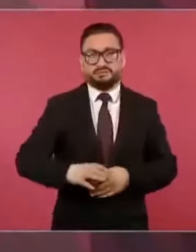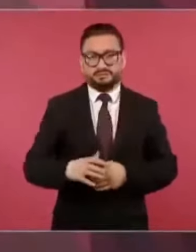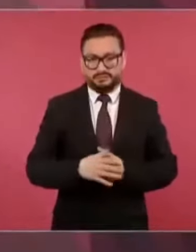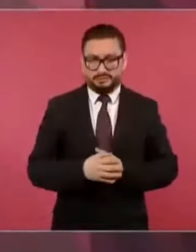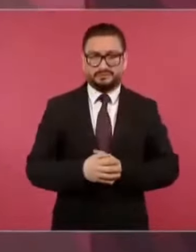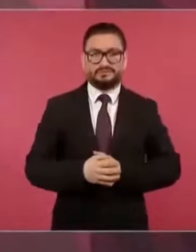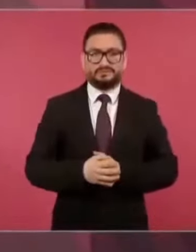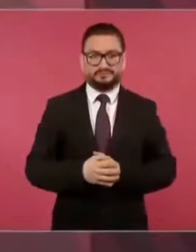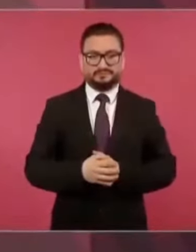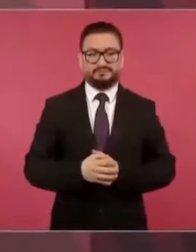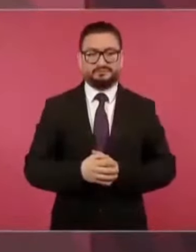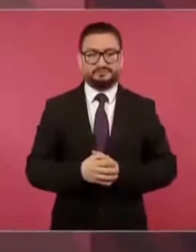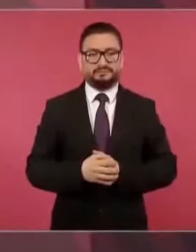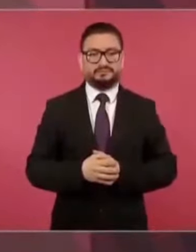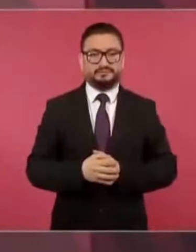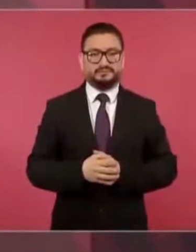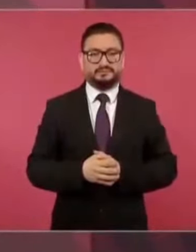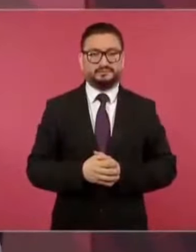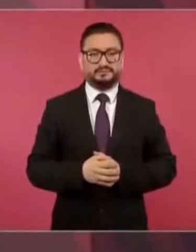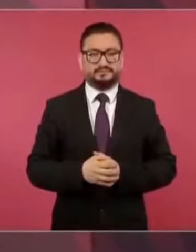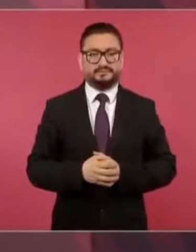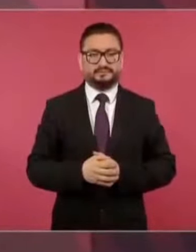De ahí salen